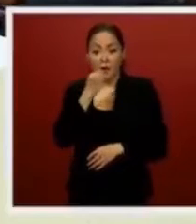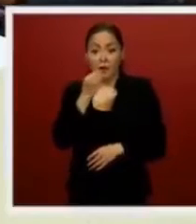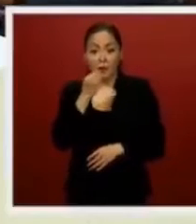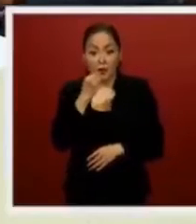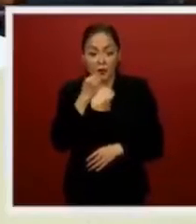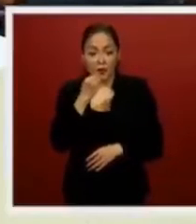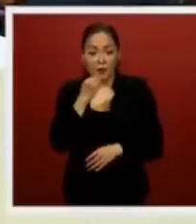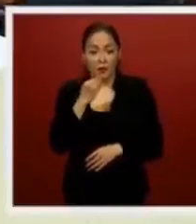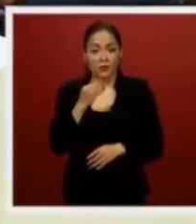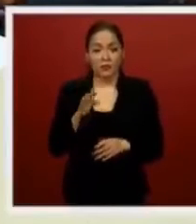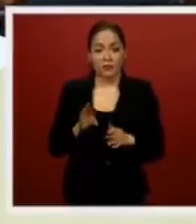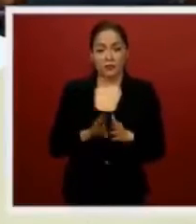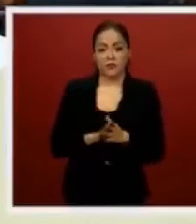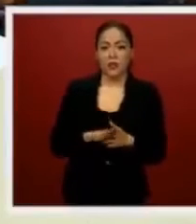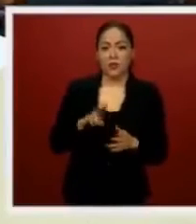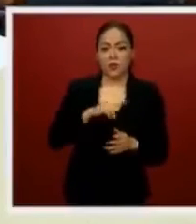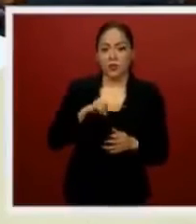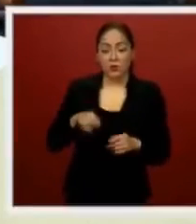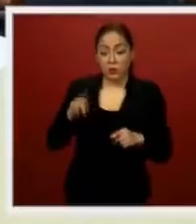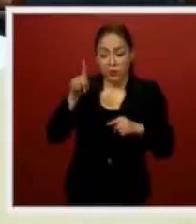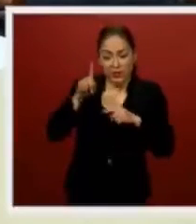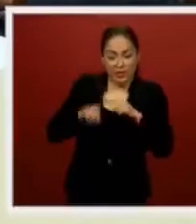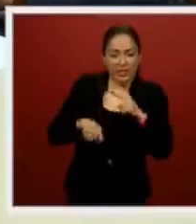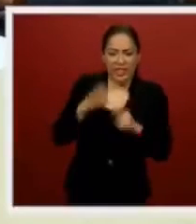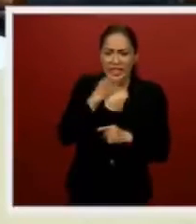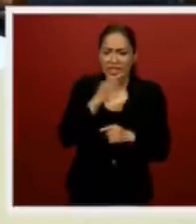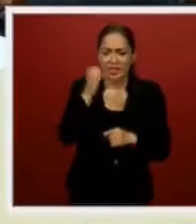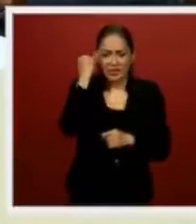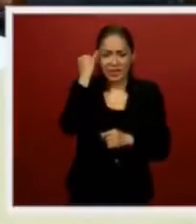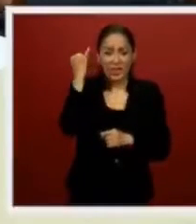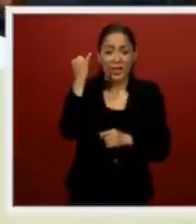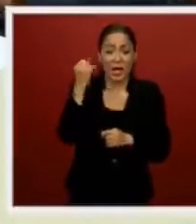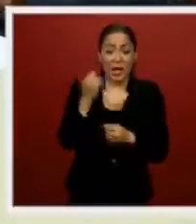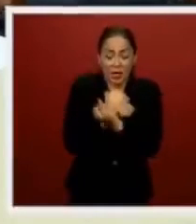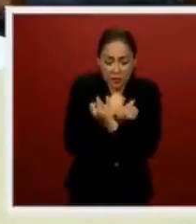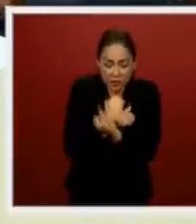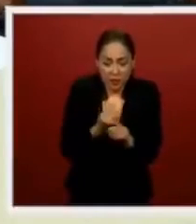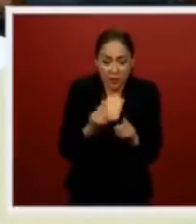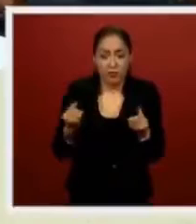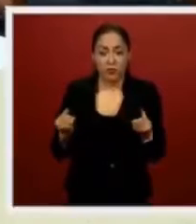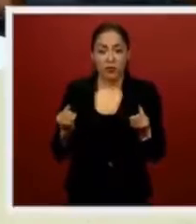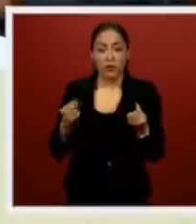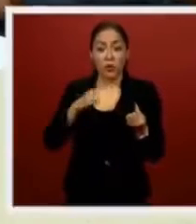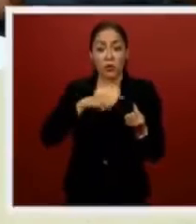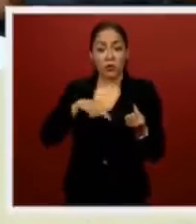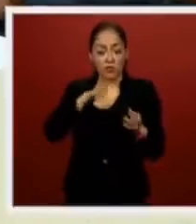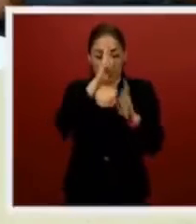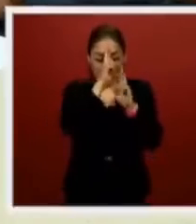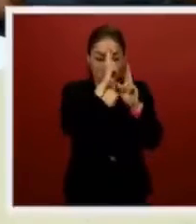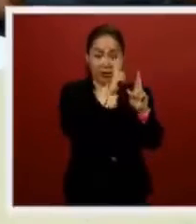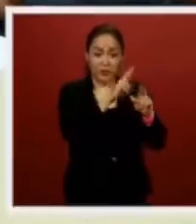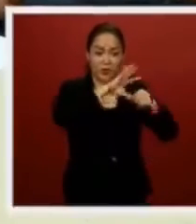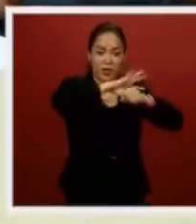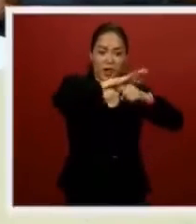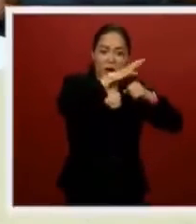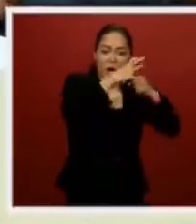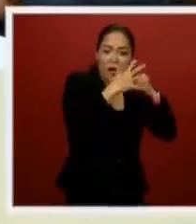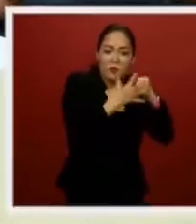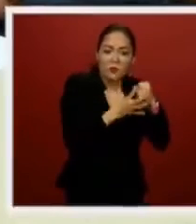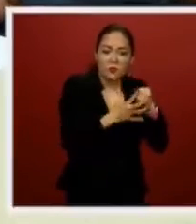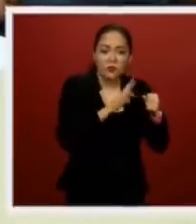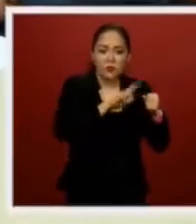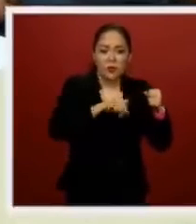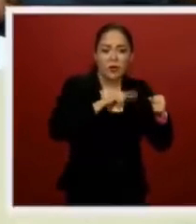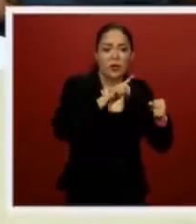alimentarnos, ¿no? Exactamente. Es cambiar un chip desde niños, Sí, desde niños, tratar a la naturaleza como hermana, como